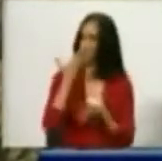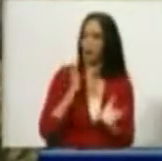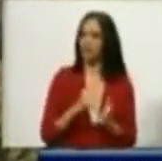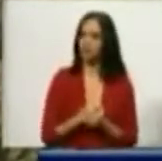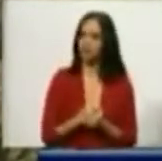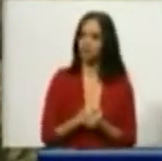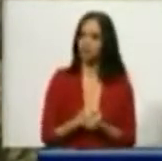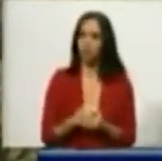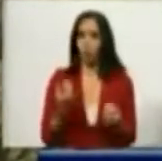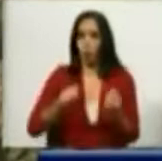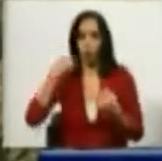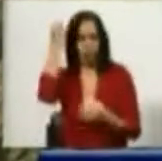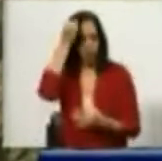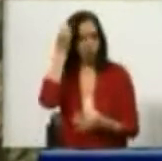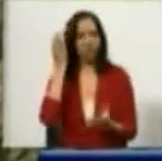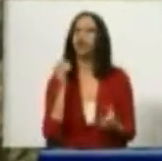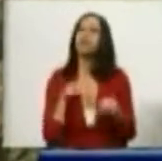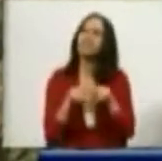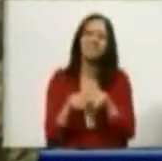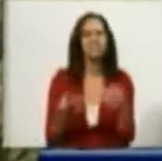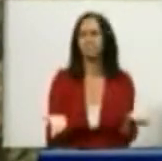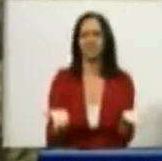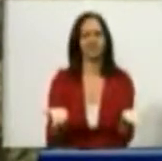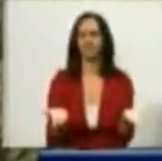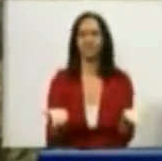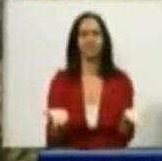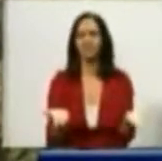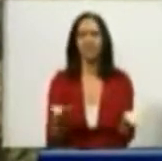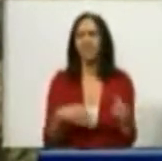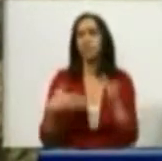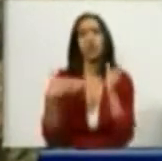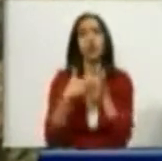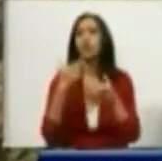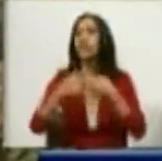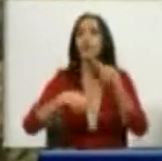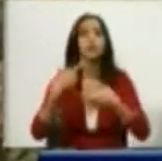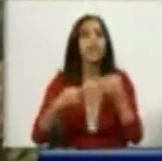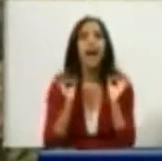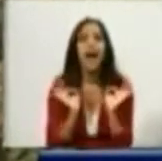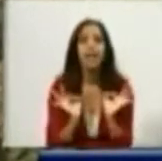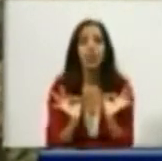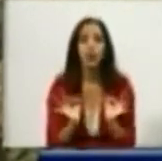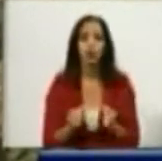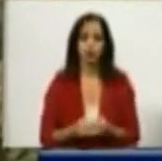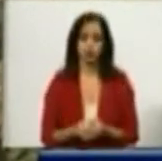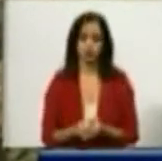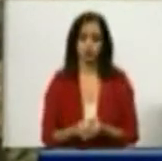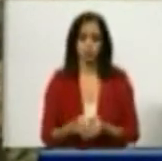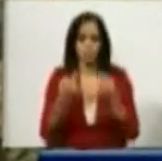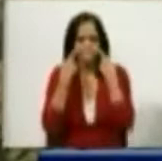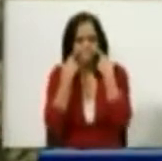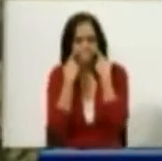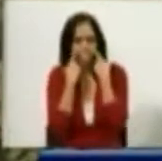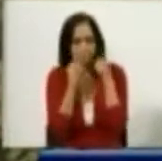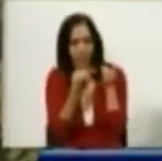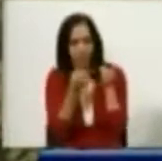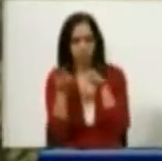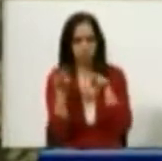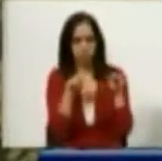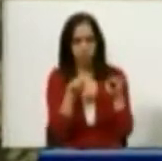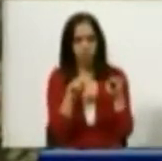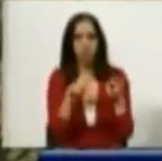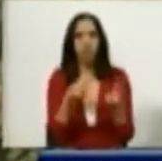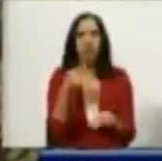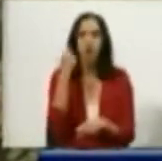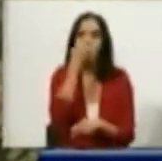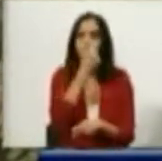cómo se le ocurre a meter chisme eso es contrarrevolucionario ve al compañero a la compañera a los